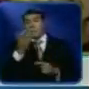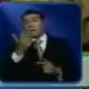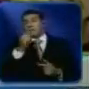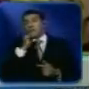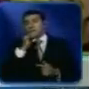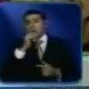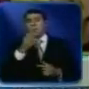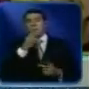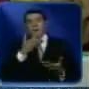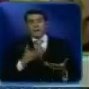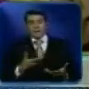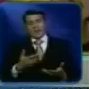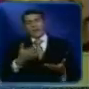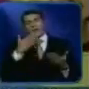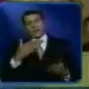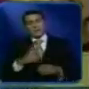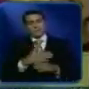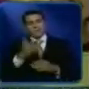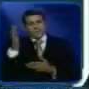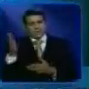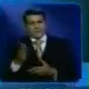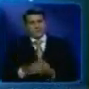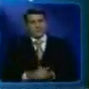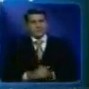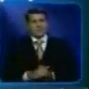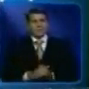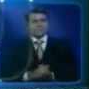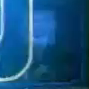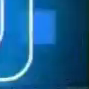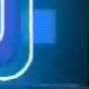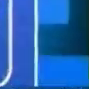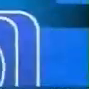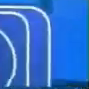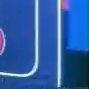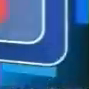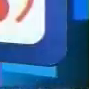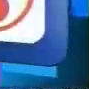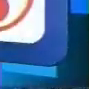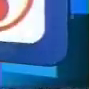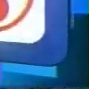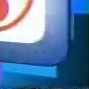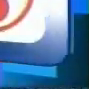Y como siempre, gracias por estar allí. Bienestar.